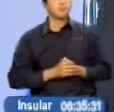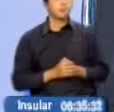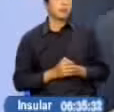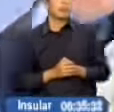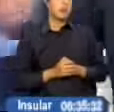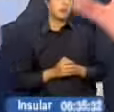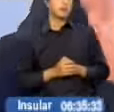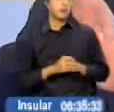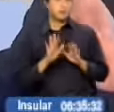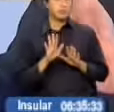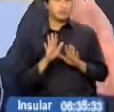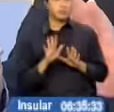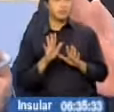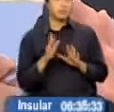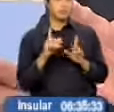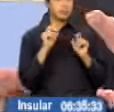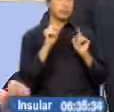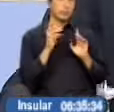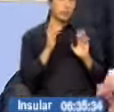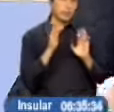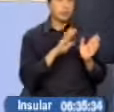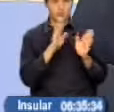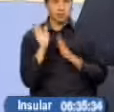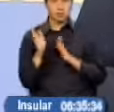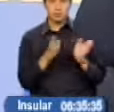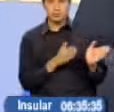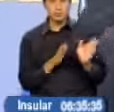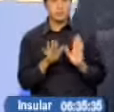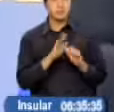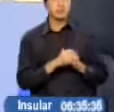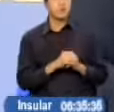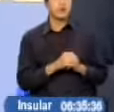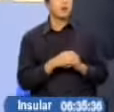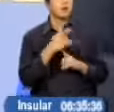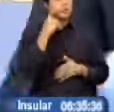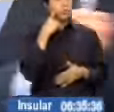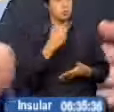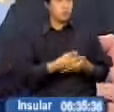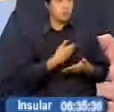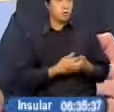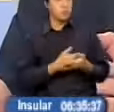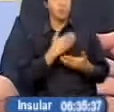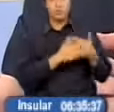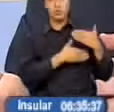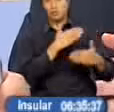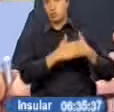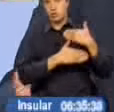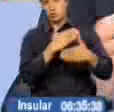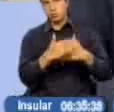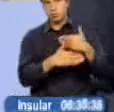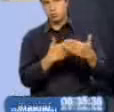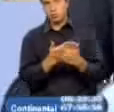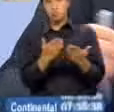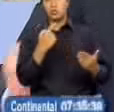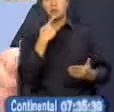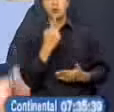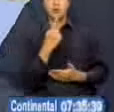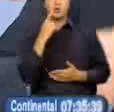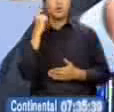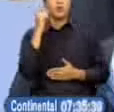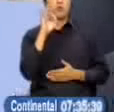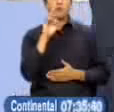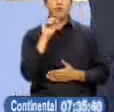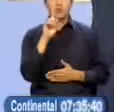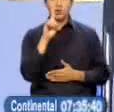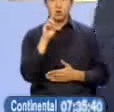bueno de lo que me llama la atención o sea a ver la carga de la prueba está en el debido proceso pues cuando usted dice que fundamedios